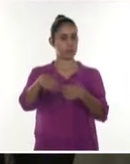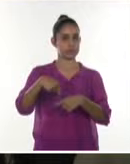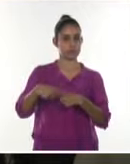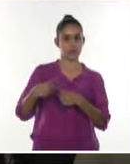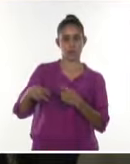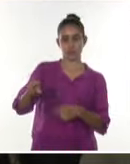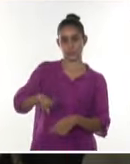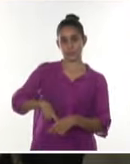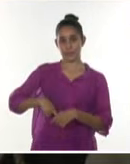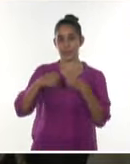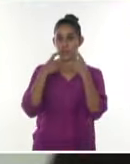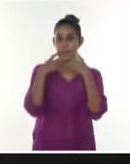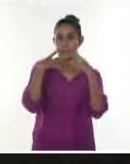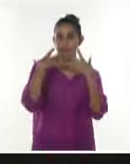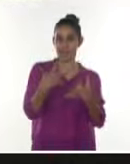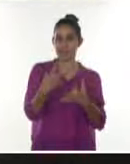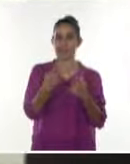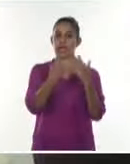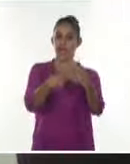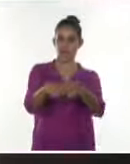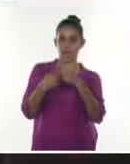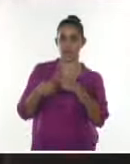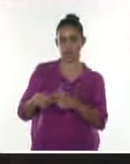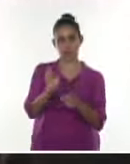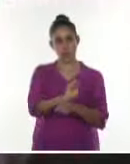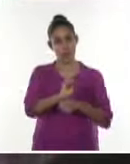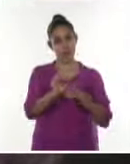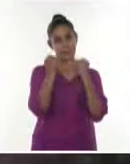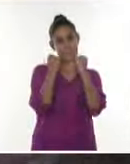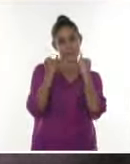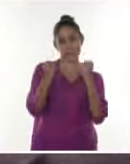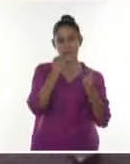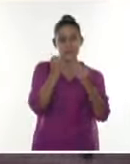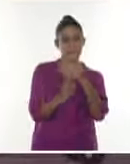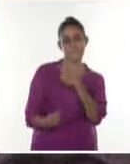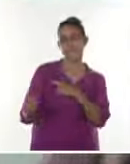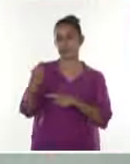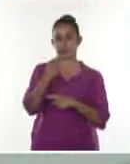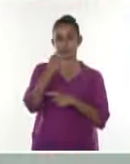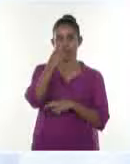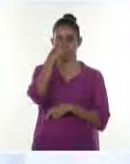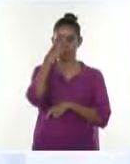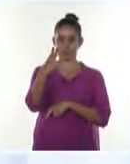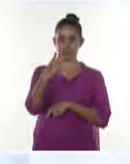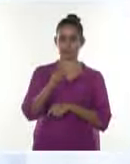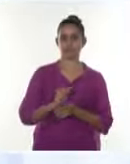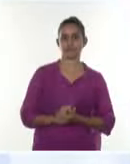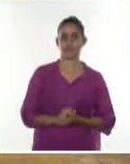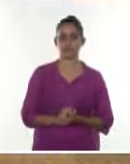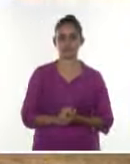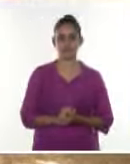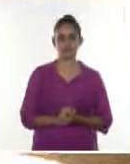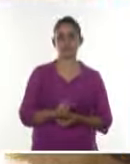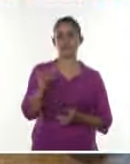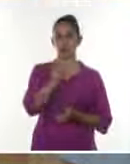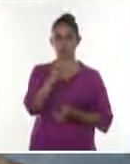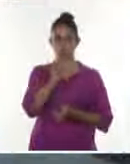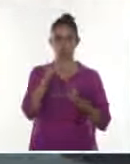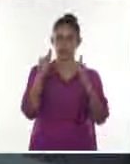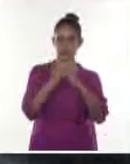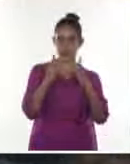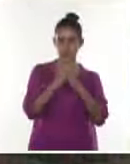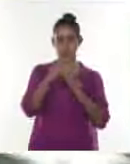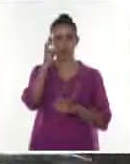como la zona en reparación, obra de gran interés por ser la principal institución médica. Hasta el hogar de ancianos Santa